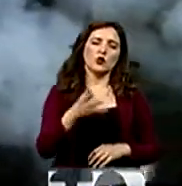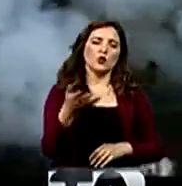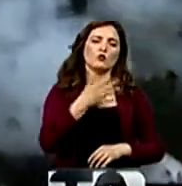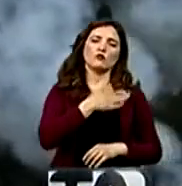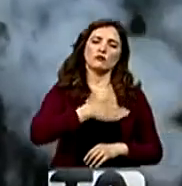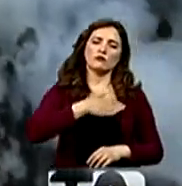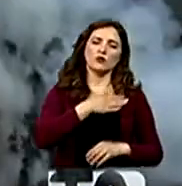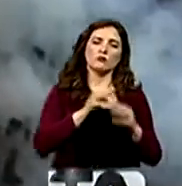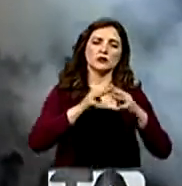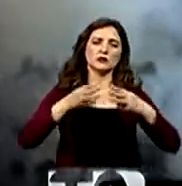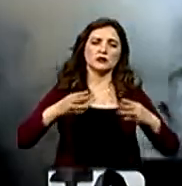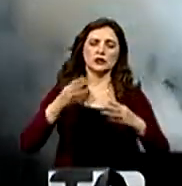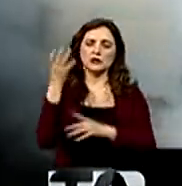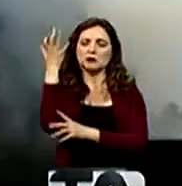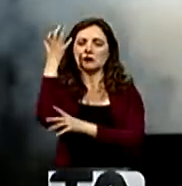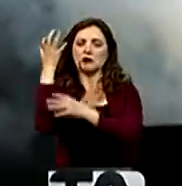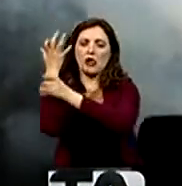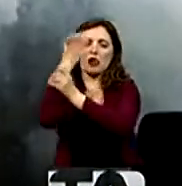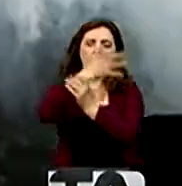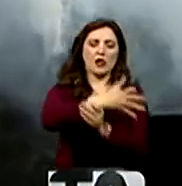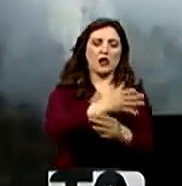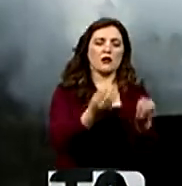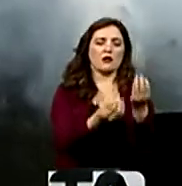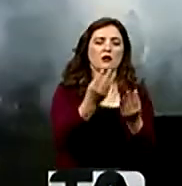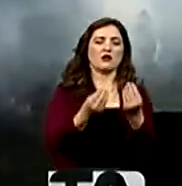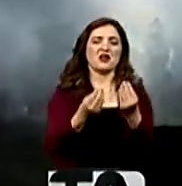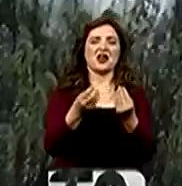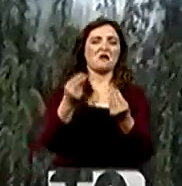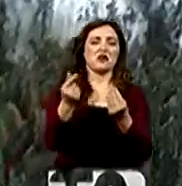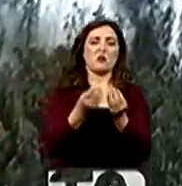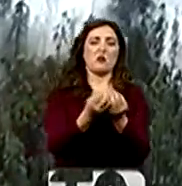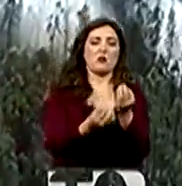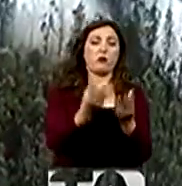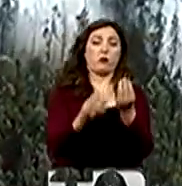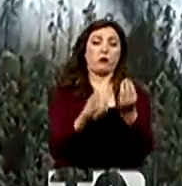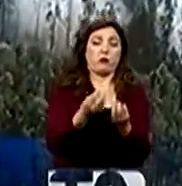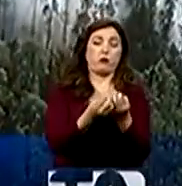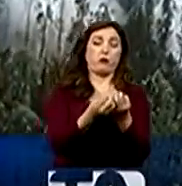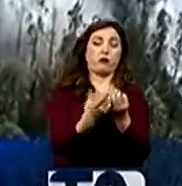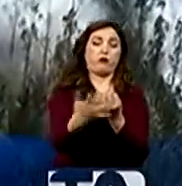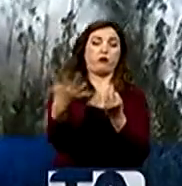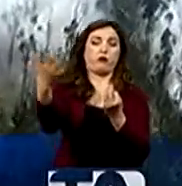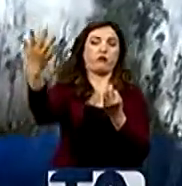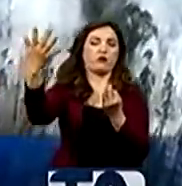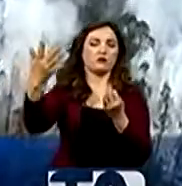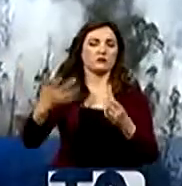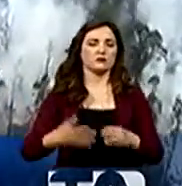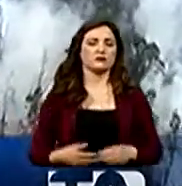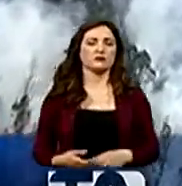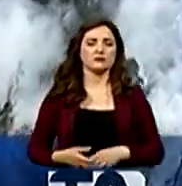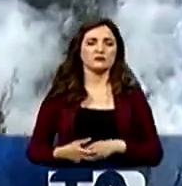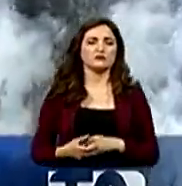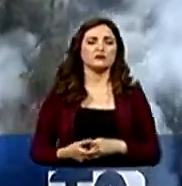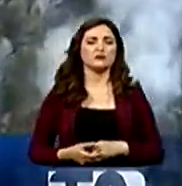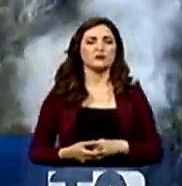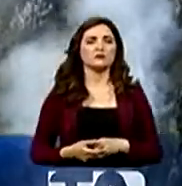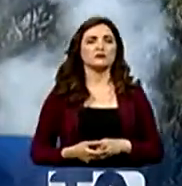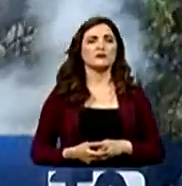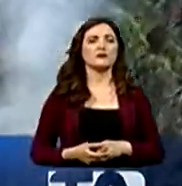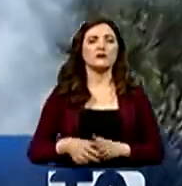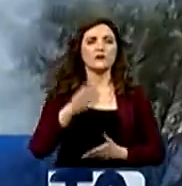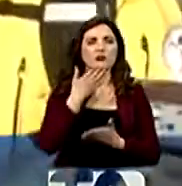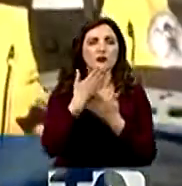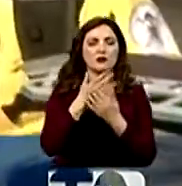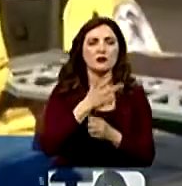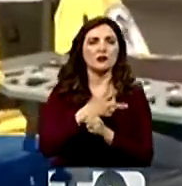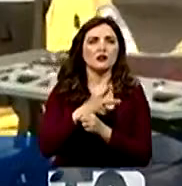residuos de material forestal, porque estos son los principales factores para que se produzcan y se propaguen los incendios rápidamente. Muchas gracias a producción por